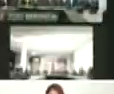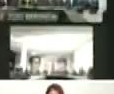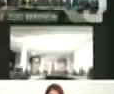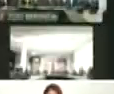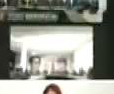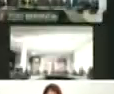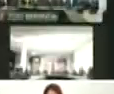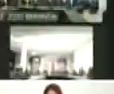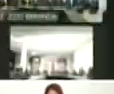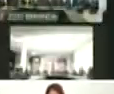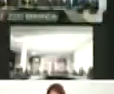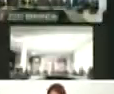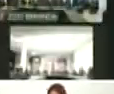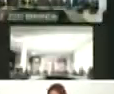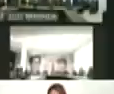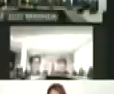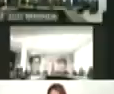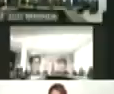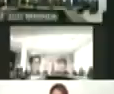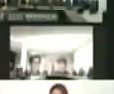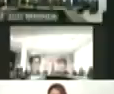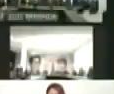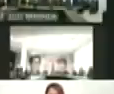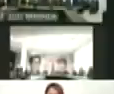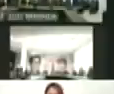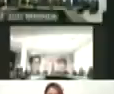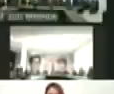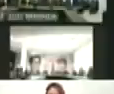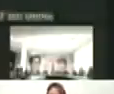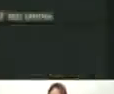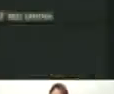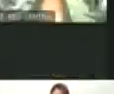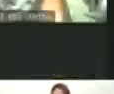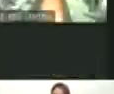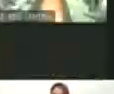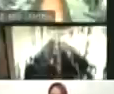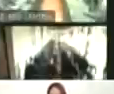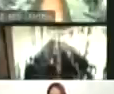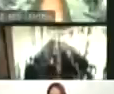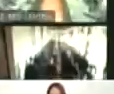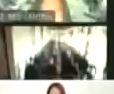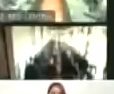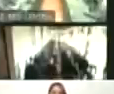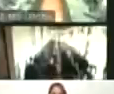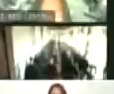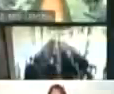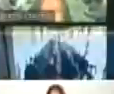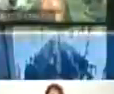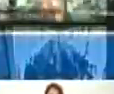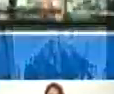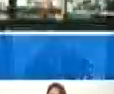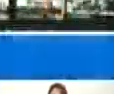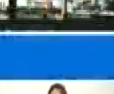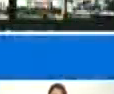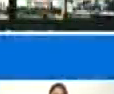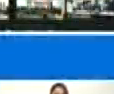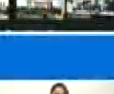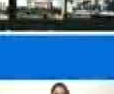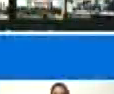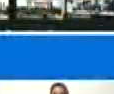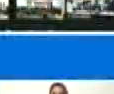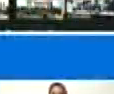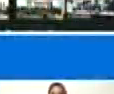También ha sido muy exitoso todo el proceso de moralización que ha llevado a la recuperación